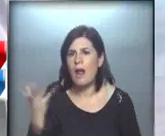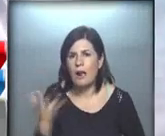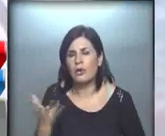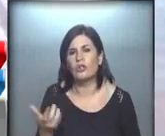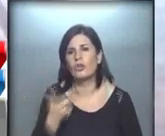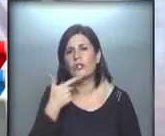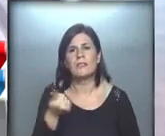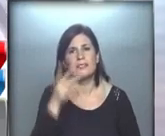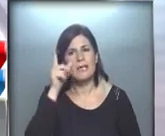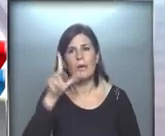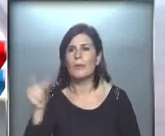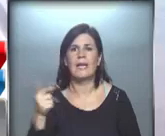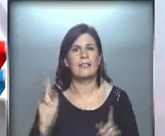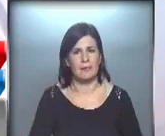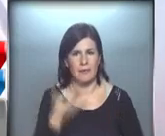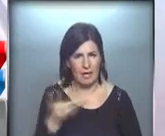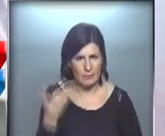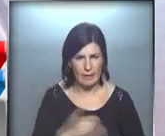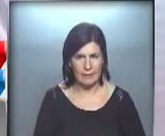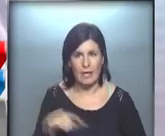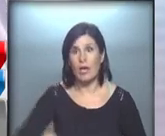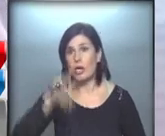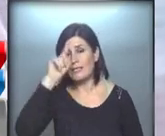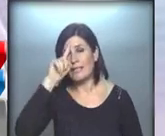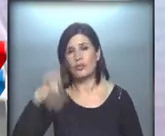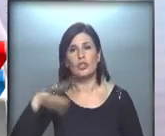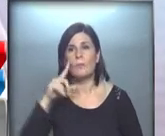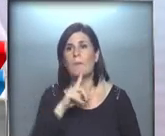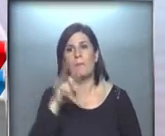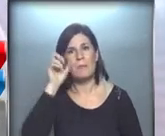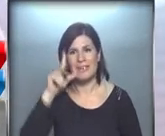¿no? Estamos en vivo en el Sanatorio Mitre. Confirmamos la